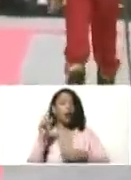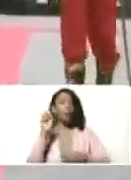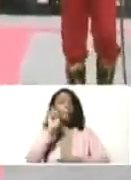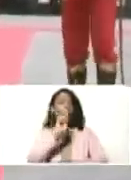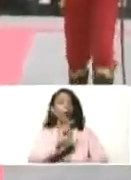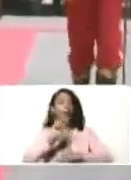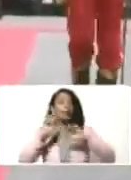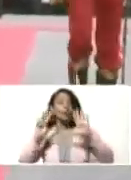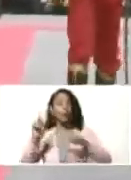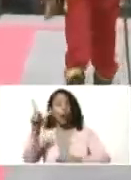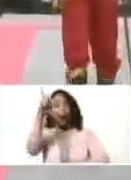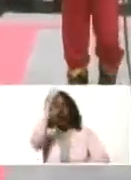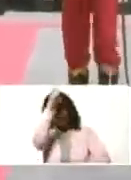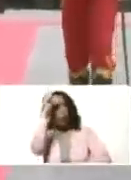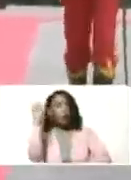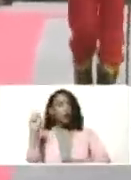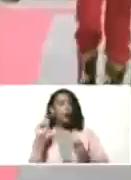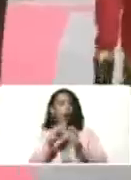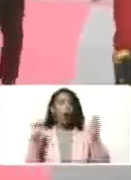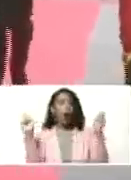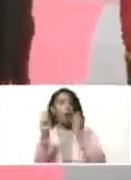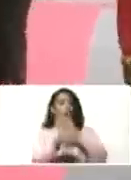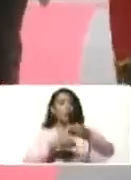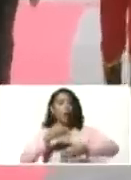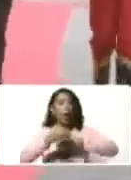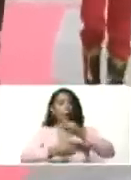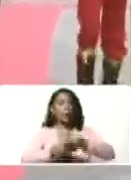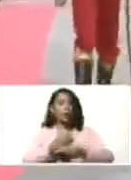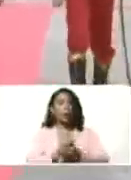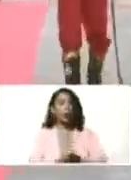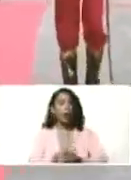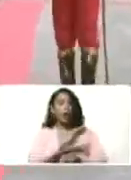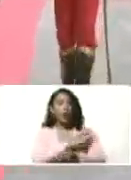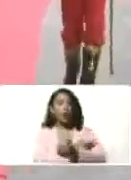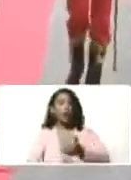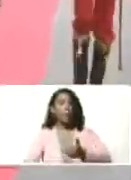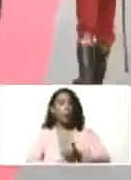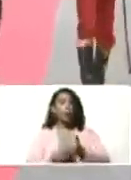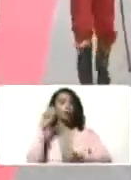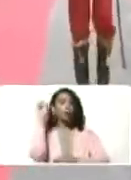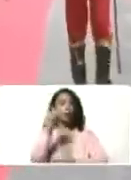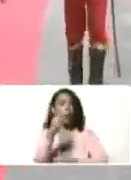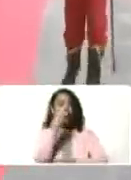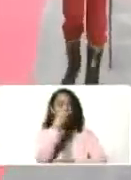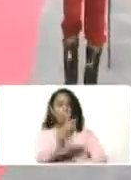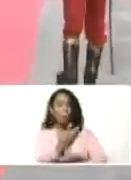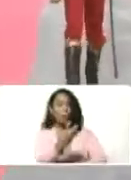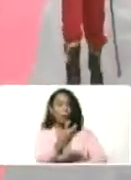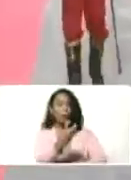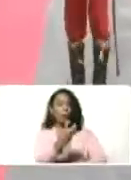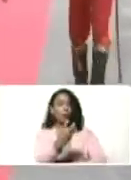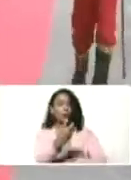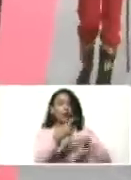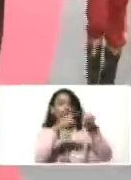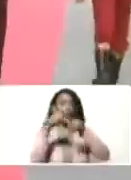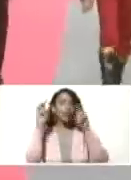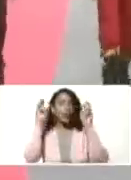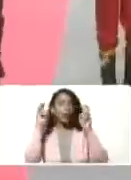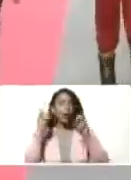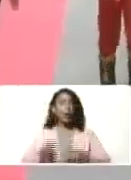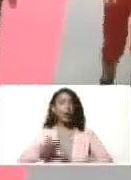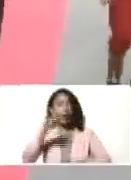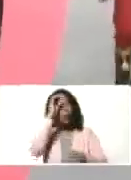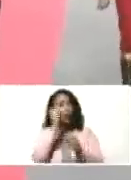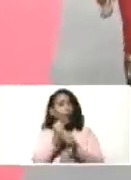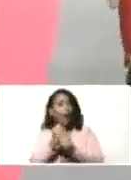cambio climático, importante cumbre que se estará realizando, y el fortalecimiento también de la visión multilateral. Temas importantes a trabajar: